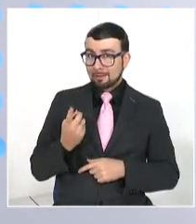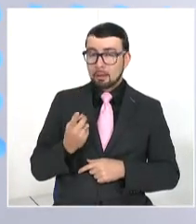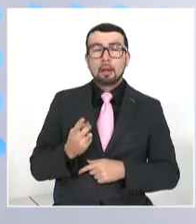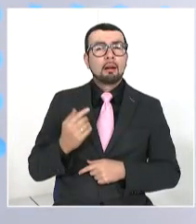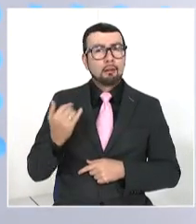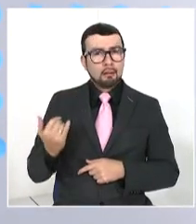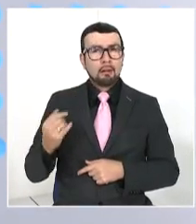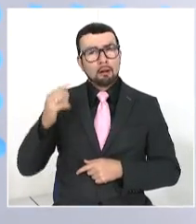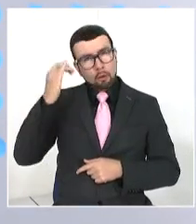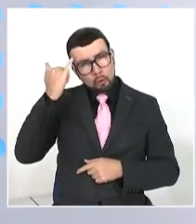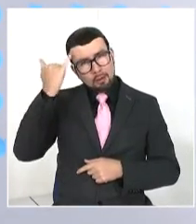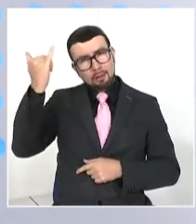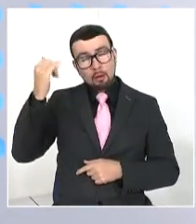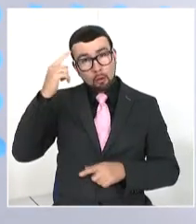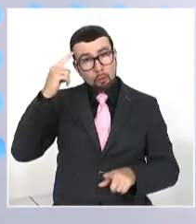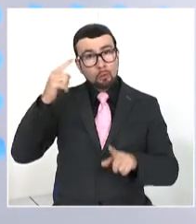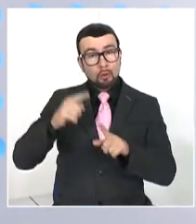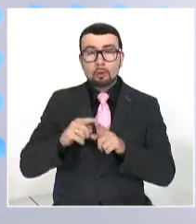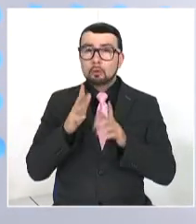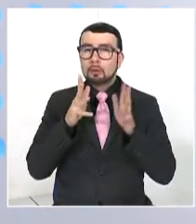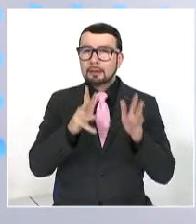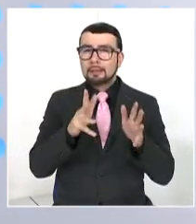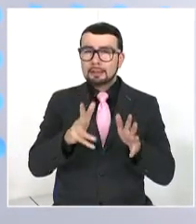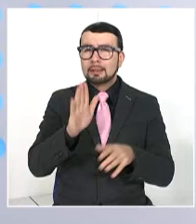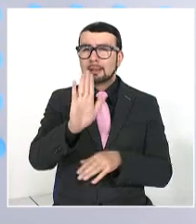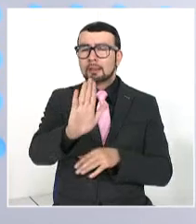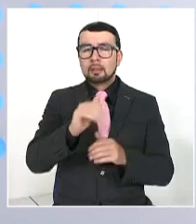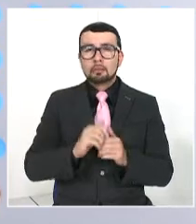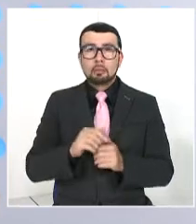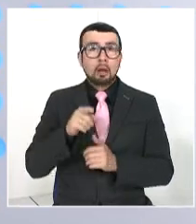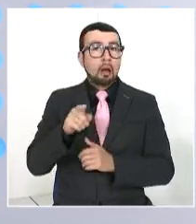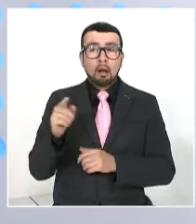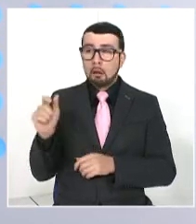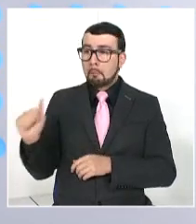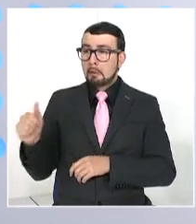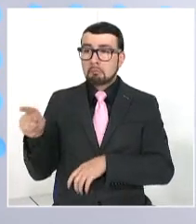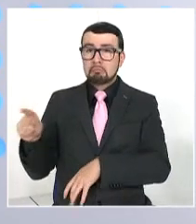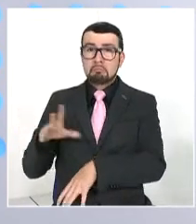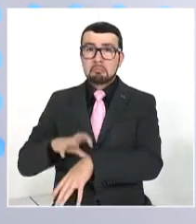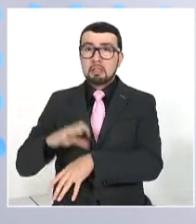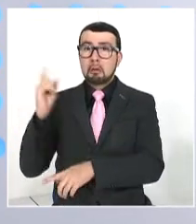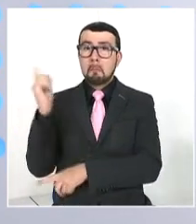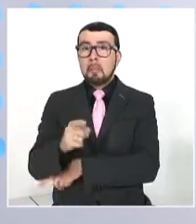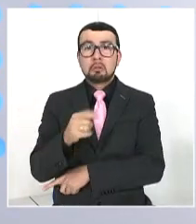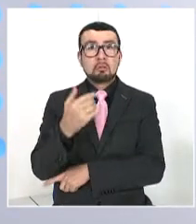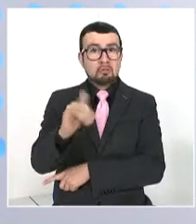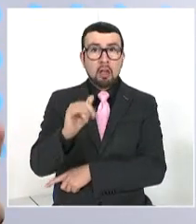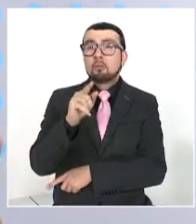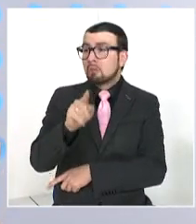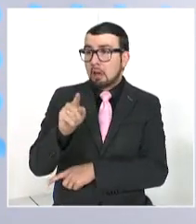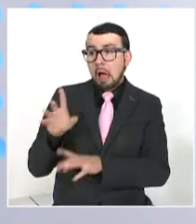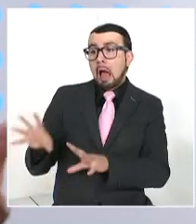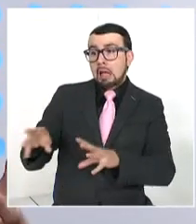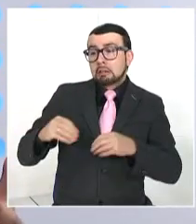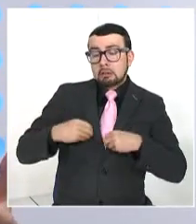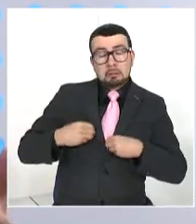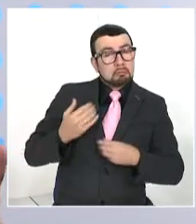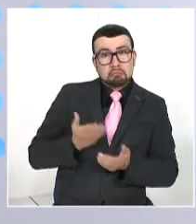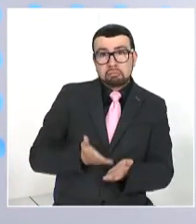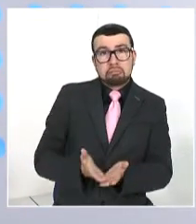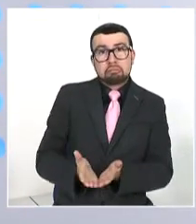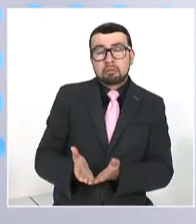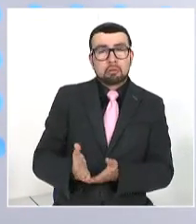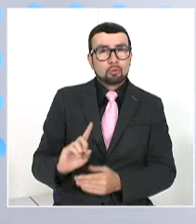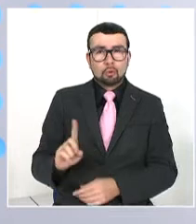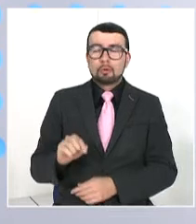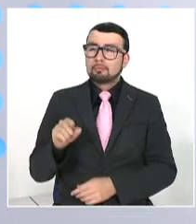es poder educarlos a ustedes. Que ustedes no se queden con lo que de pronto les dijo un médico, sino que tengan también una segunda opinión, que es muy